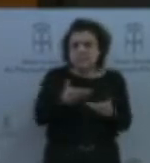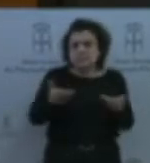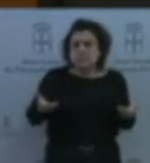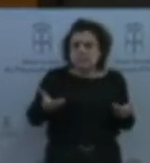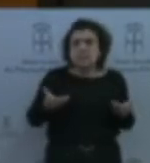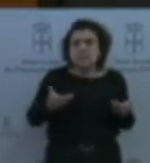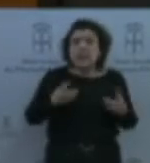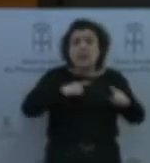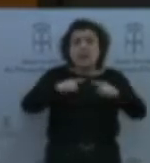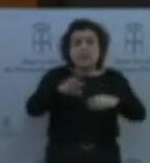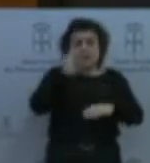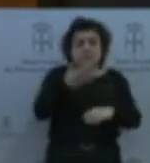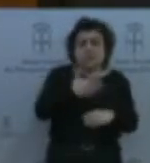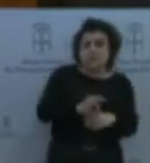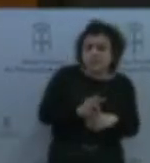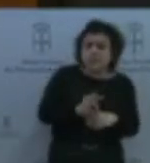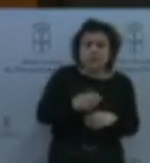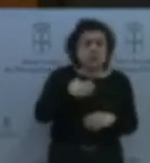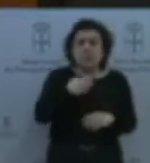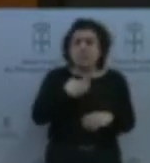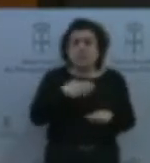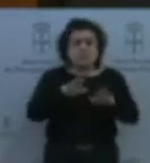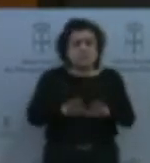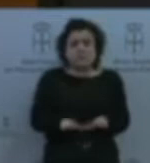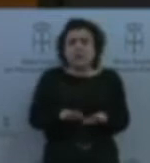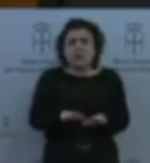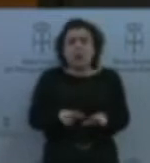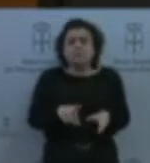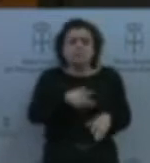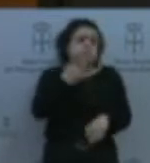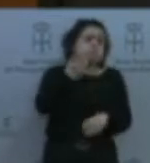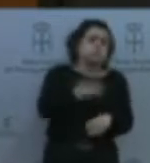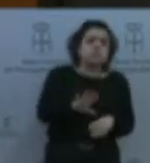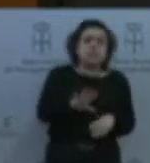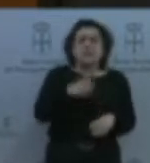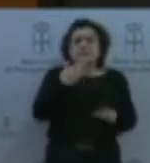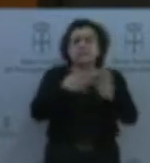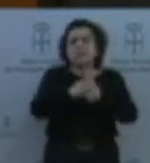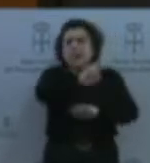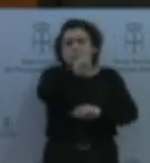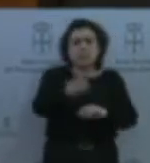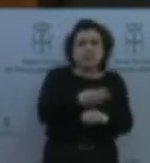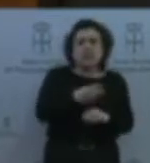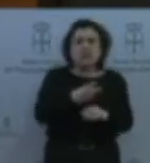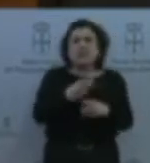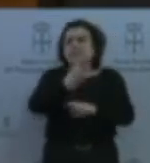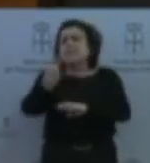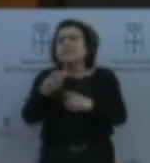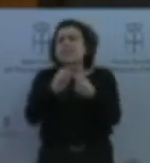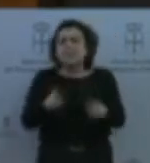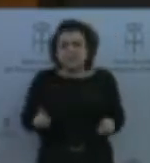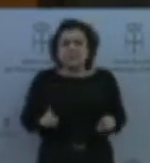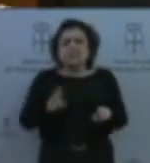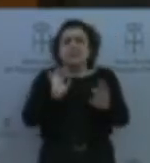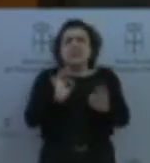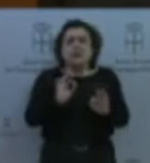con concesiones a los que quieren someter la pluralidad y la diversidad al dictado del pensamiento único, a los que quieren sacar beneficio de la estrategia,